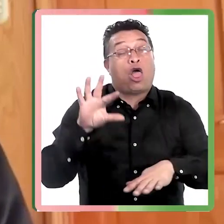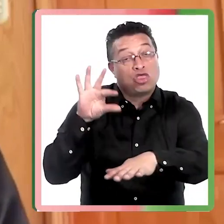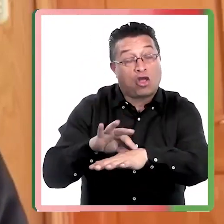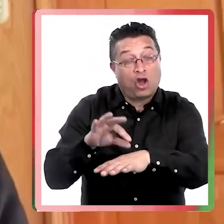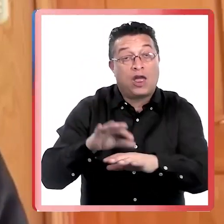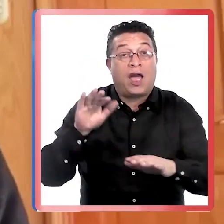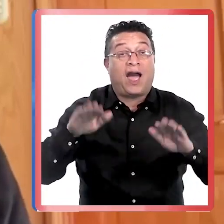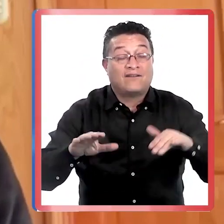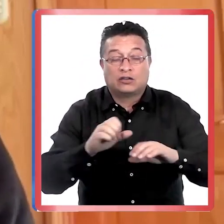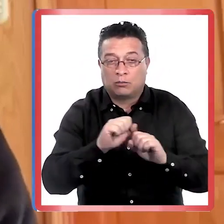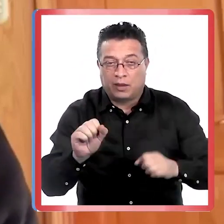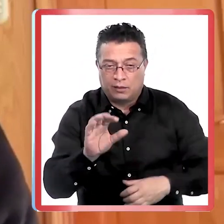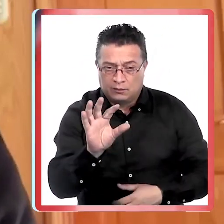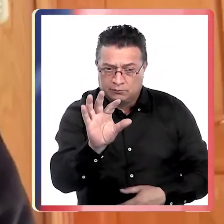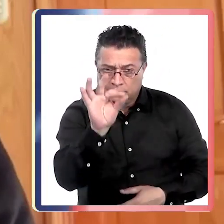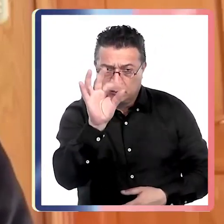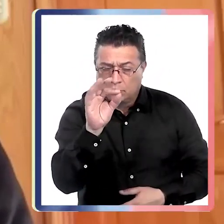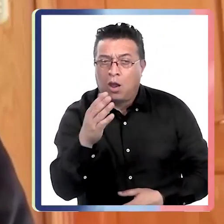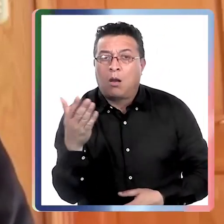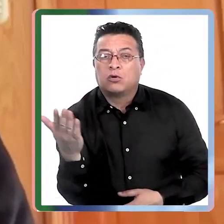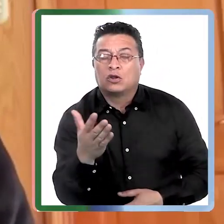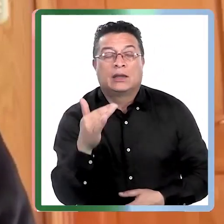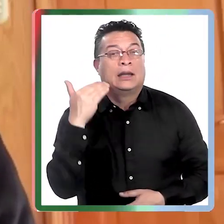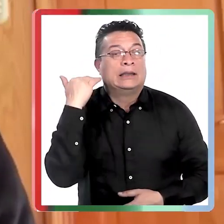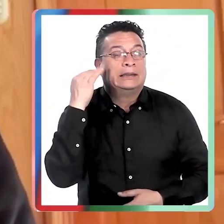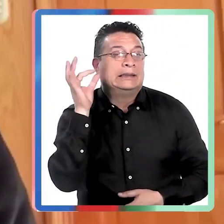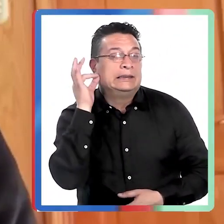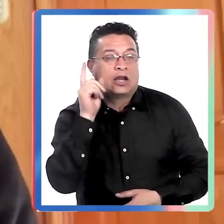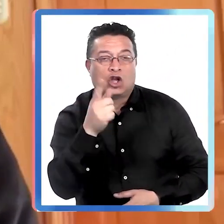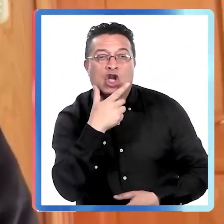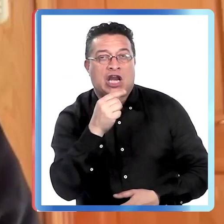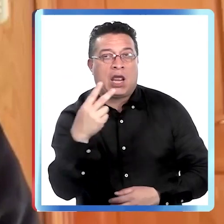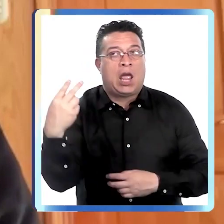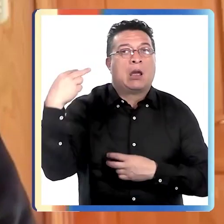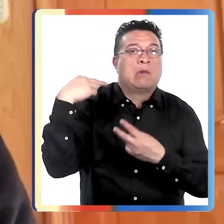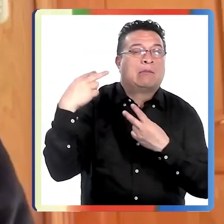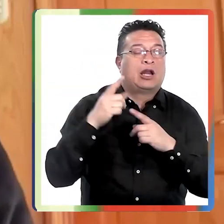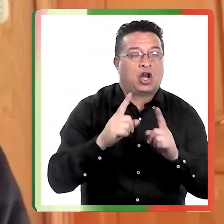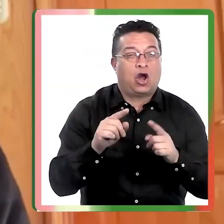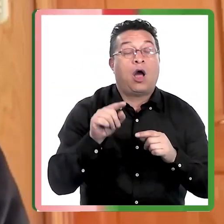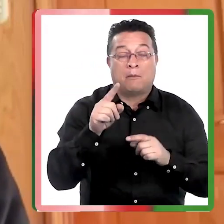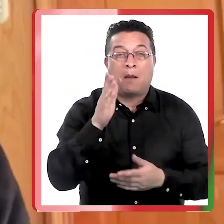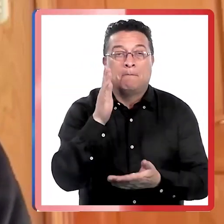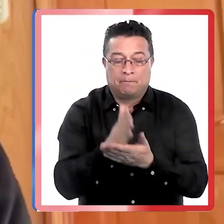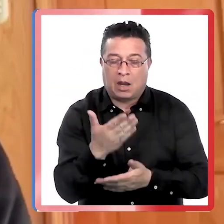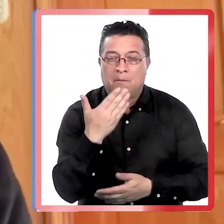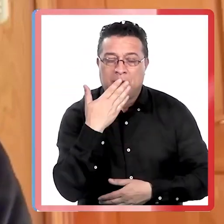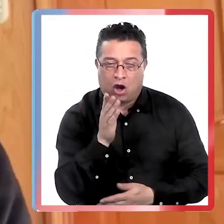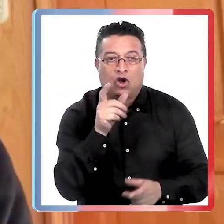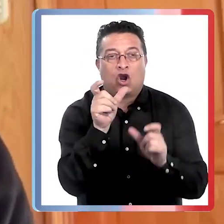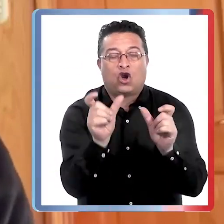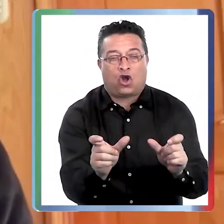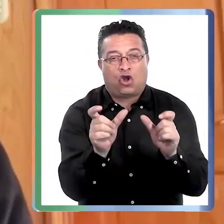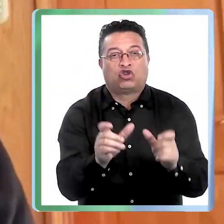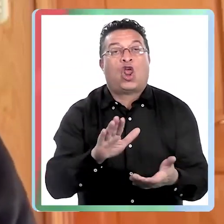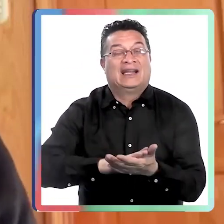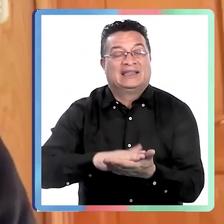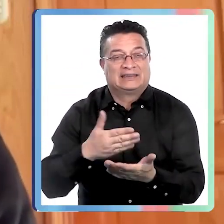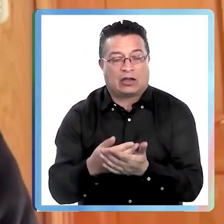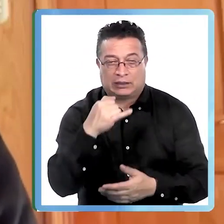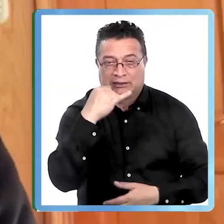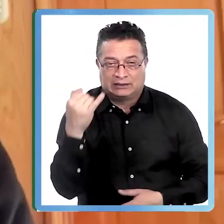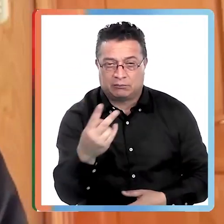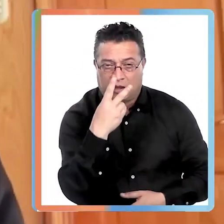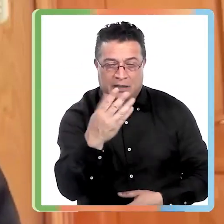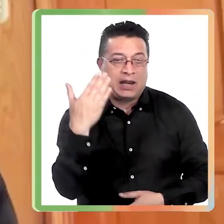los doctores no pueden hacer un diagnóstico porque las niñas no quieren que las miren. Pero el ideal es que el niño vaya a todos sus controles sanos